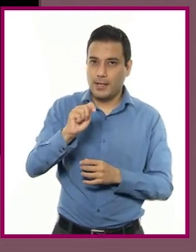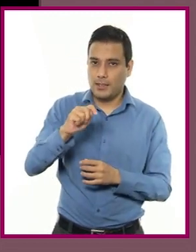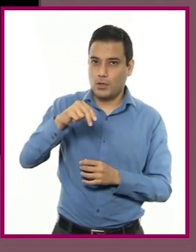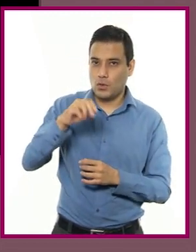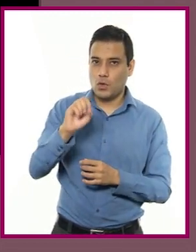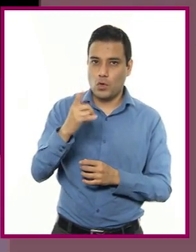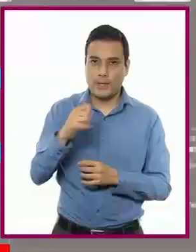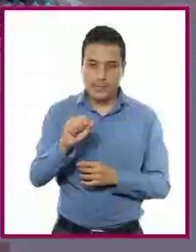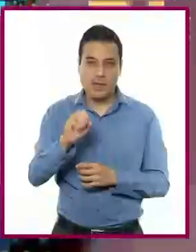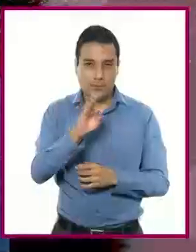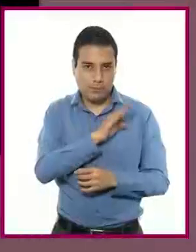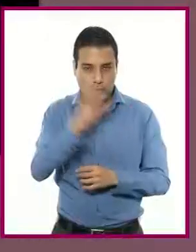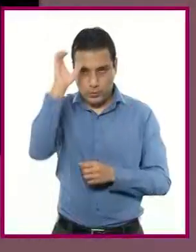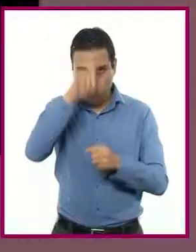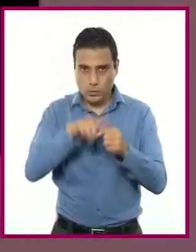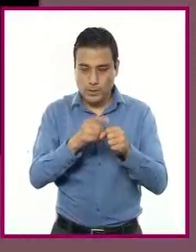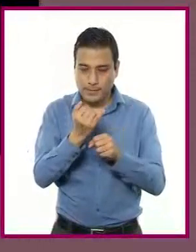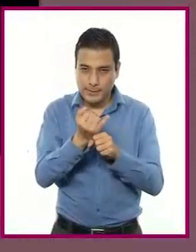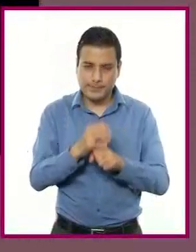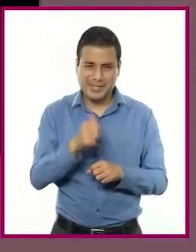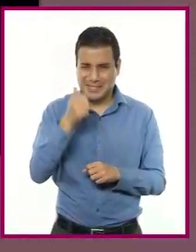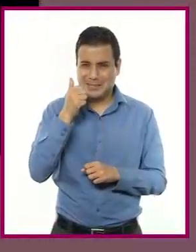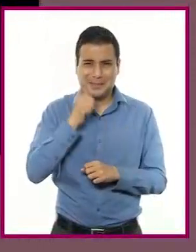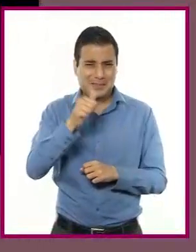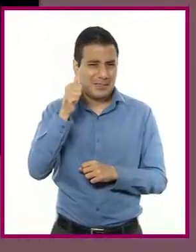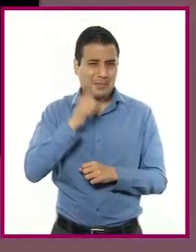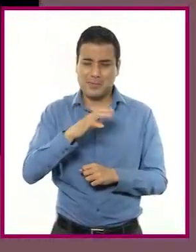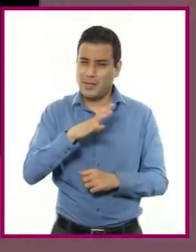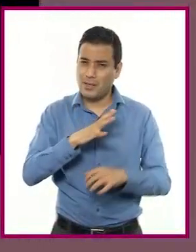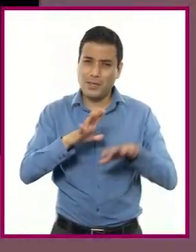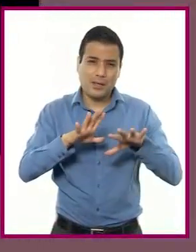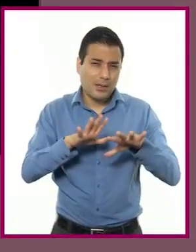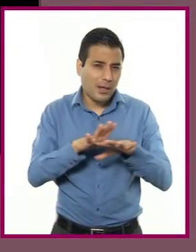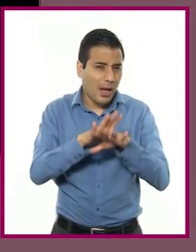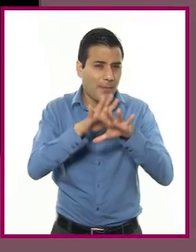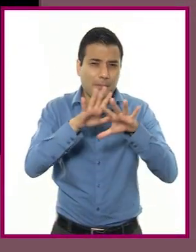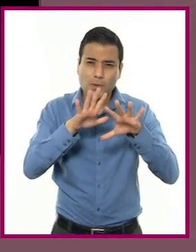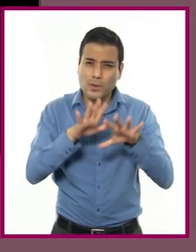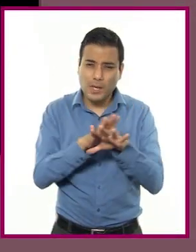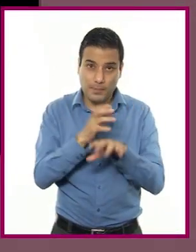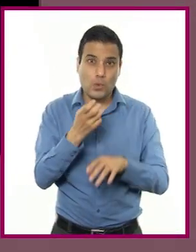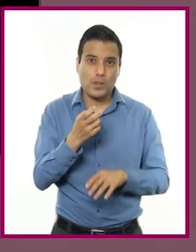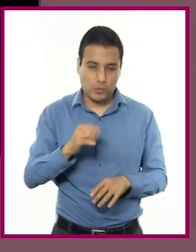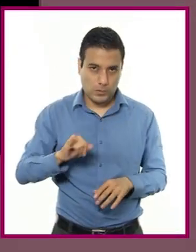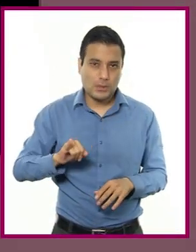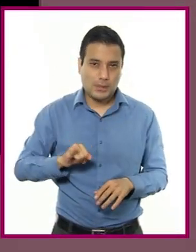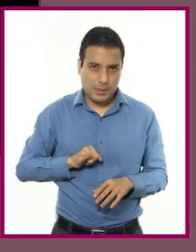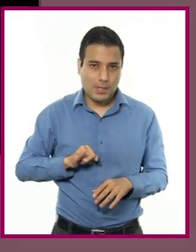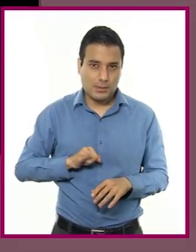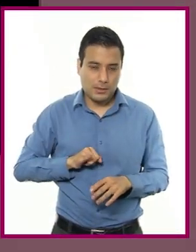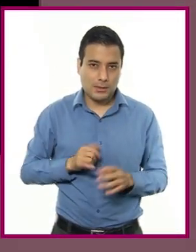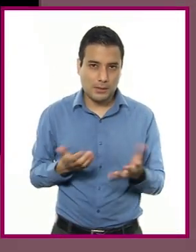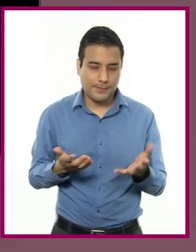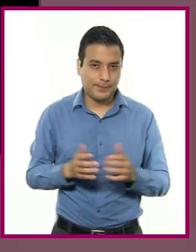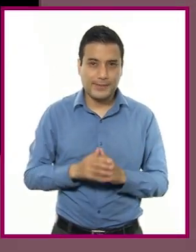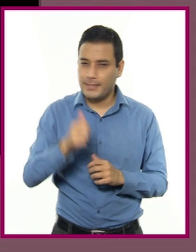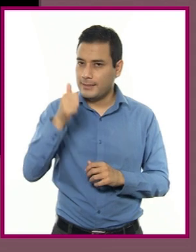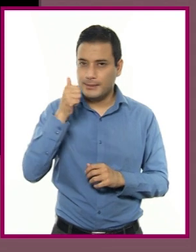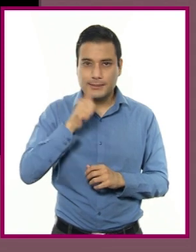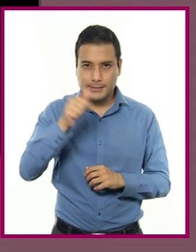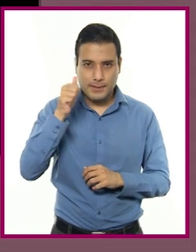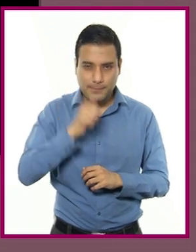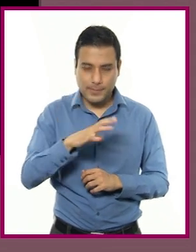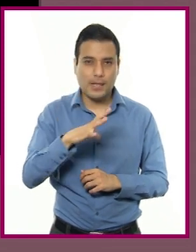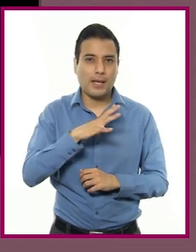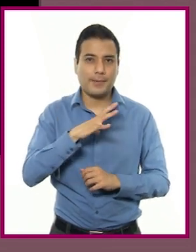nos proporciona. Siempre ha habido transformaciones. Esto es lo interesante. Siempre ha habido